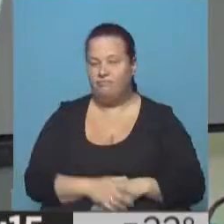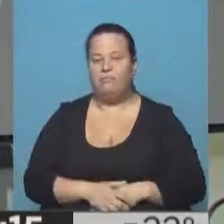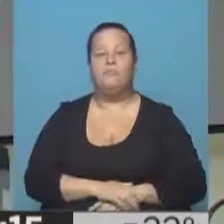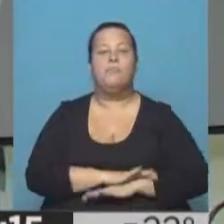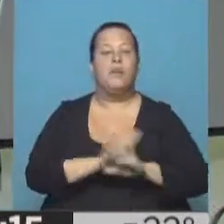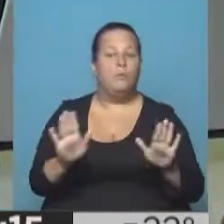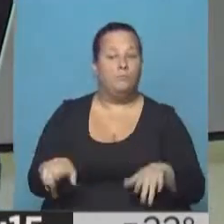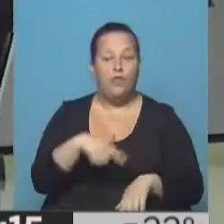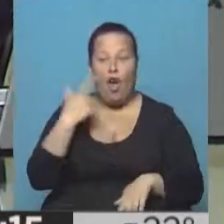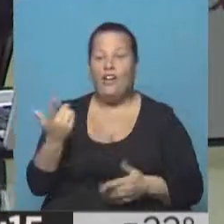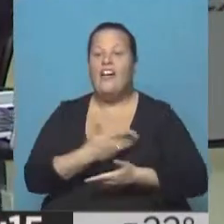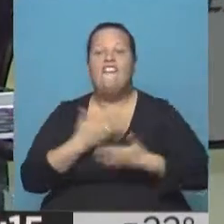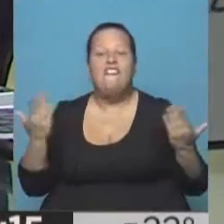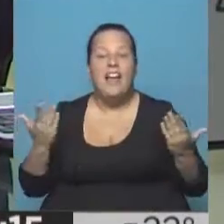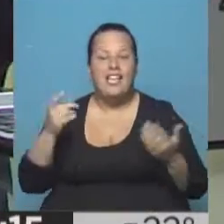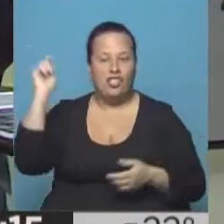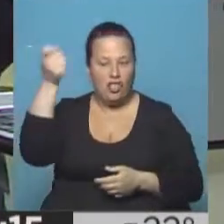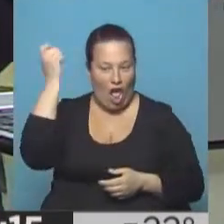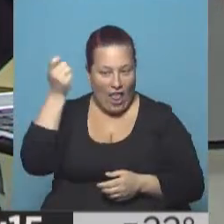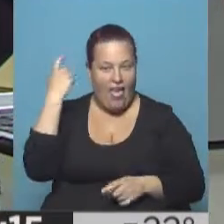bueno otra que está muy feliz